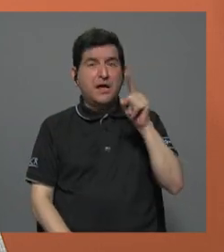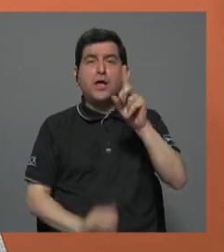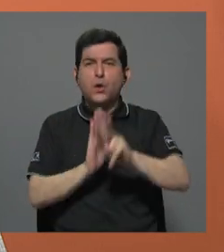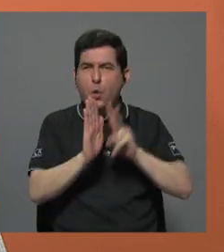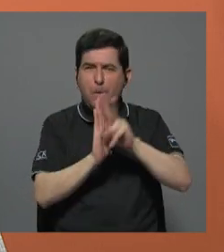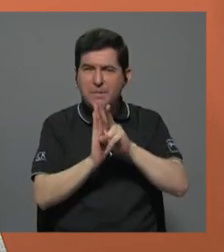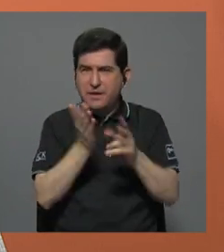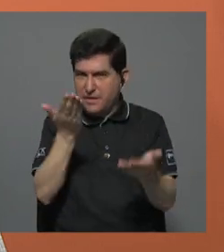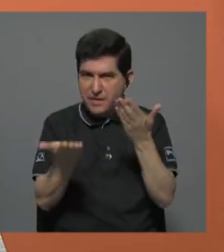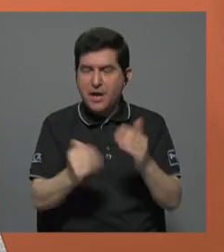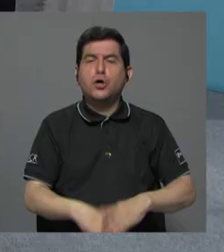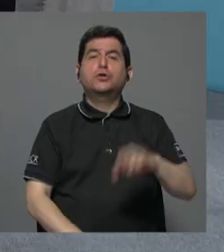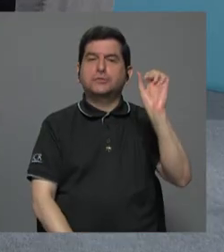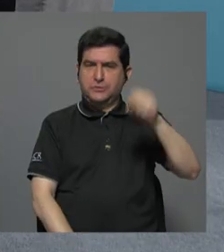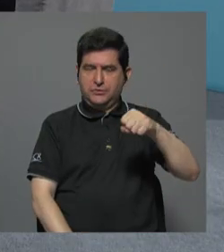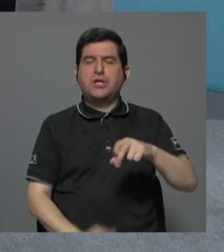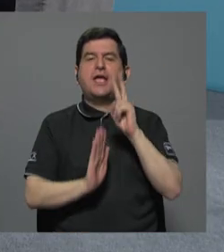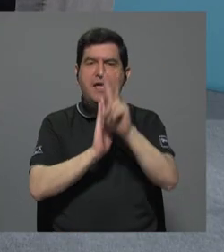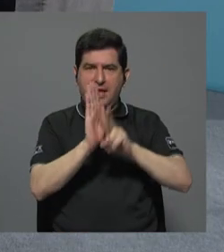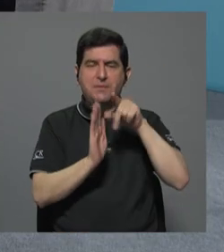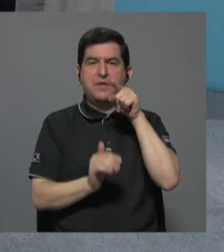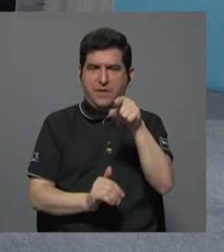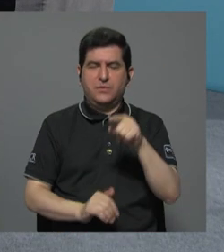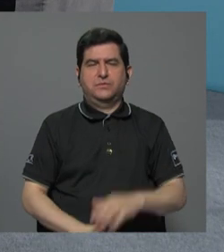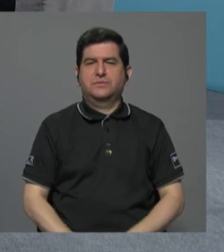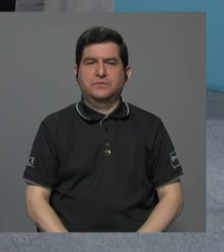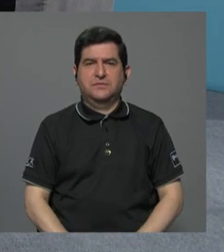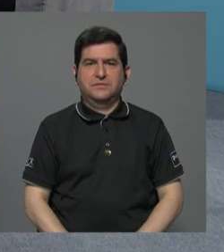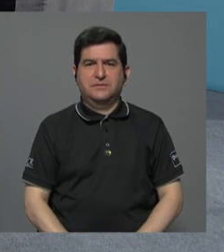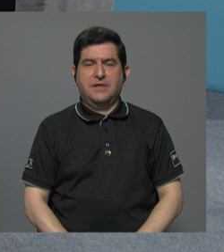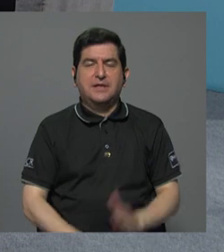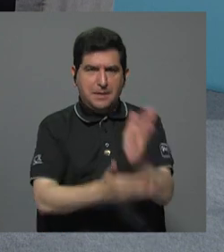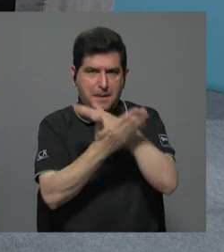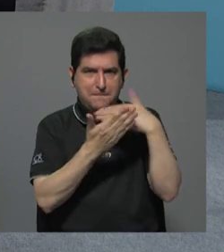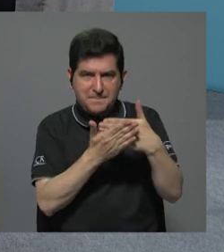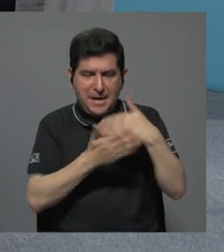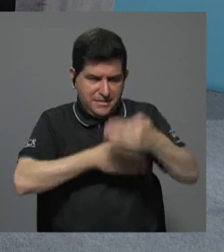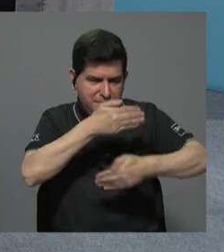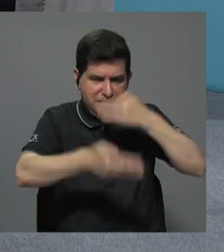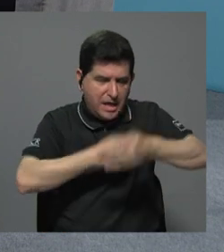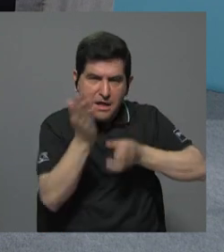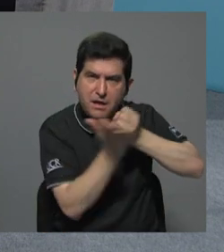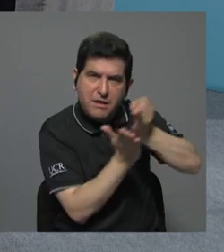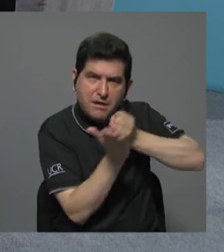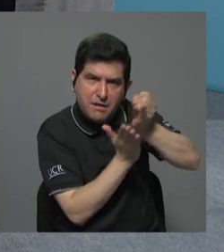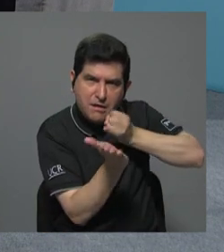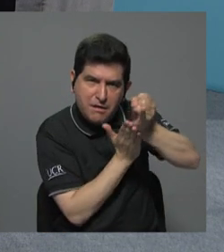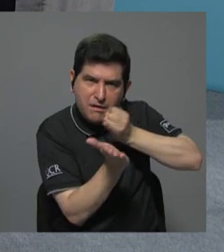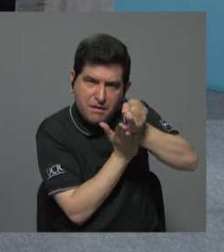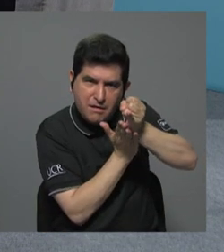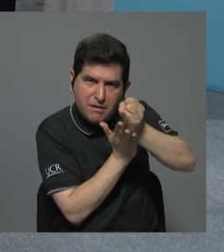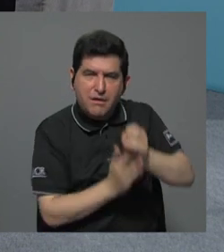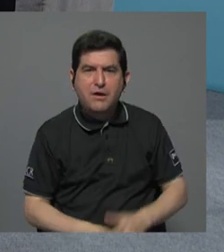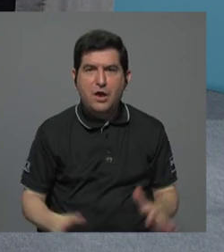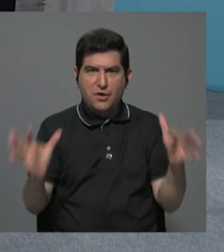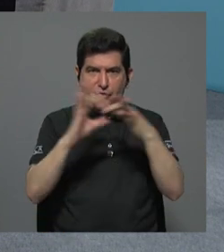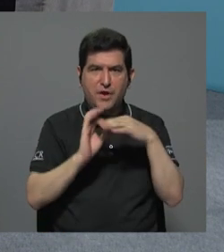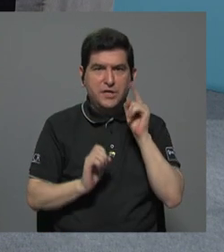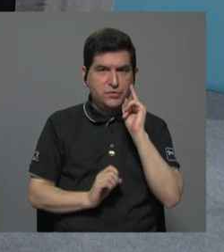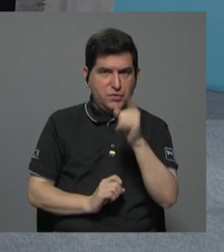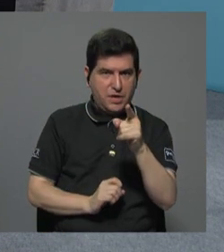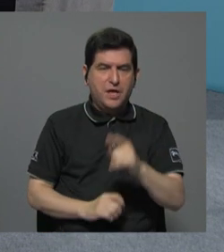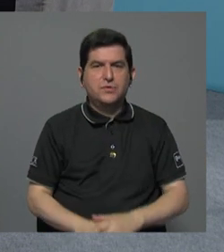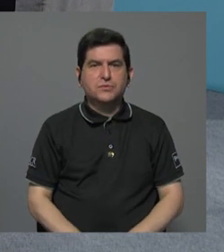verdad no sé si así es hay un vídeo que ustedes que forma parte del proceso de investigación es sobre el cual ustedes